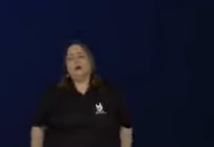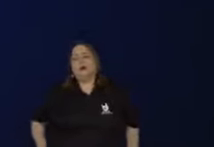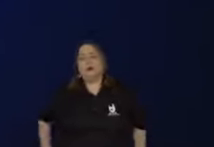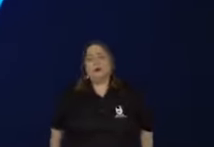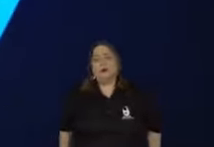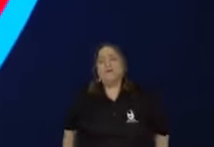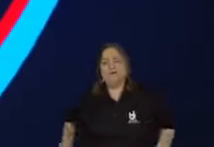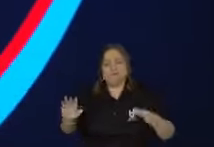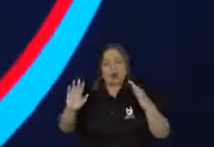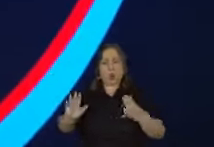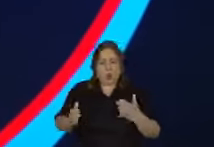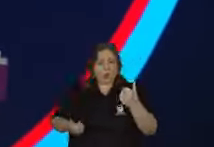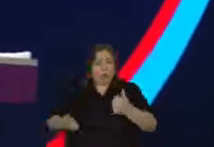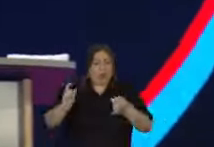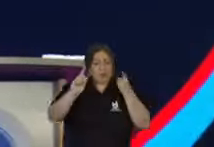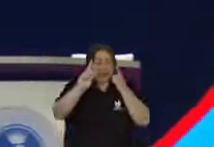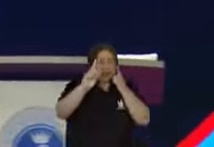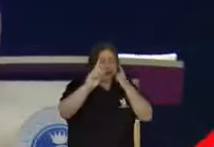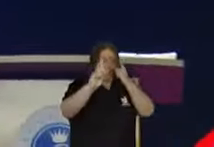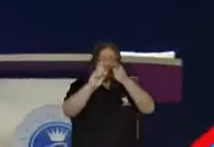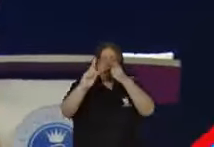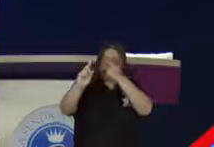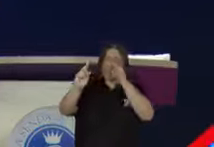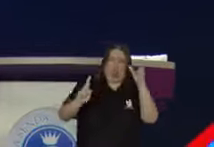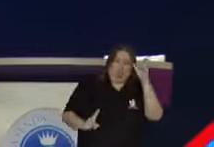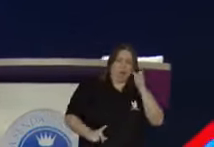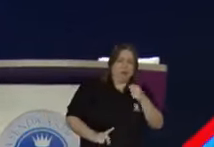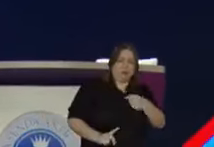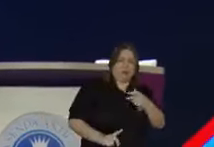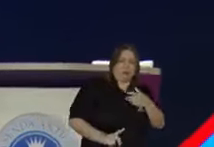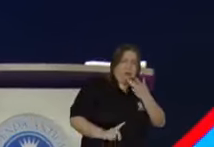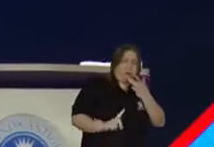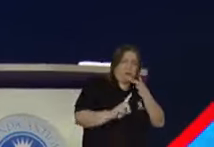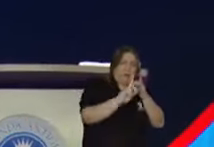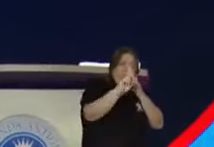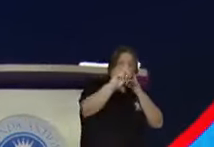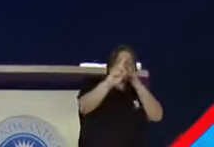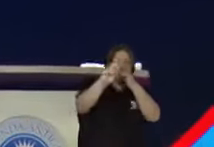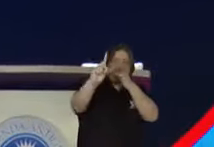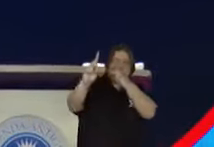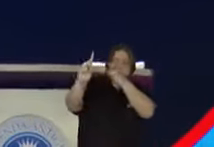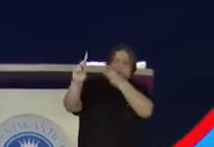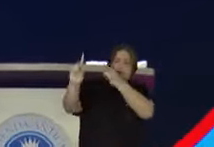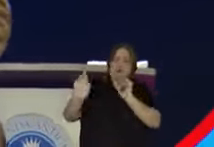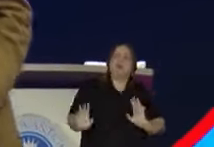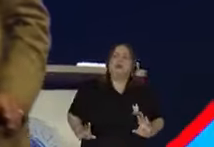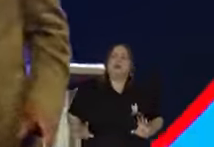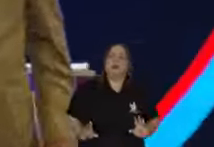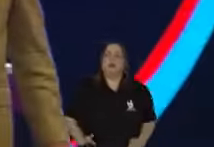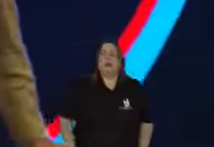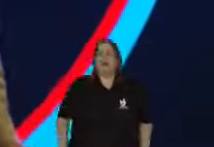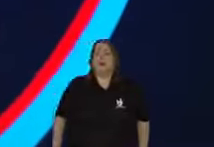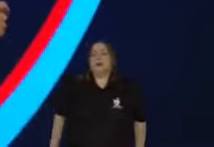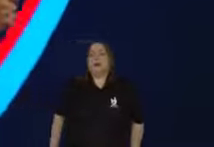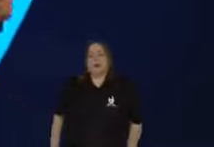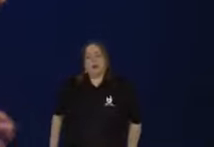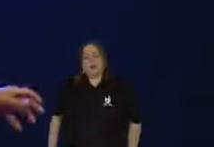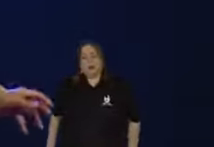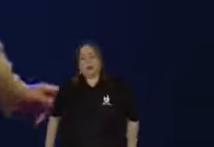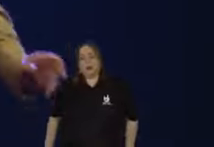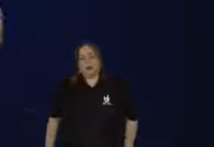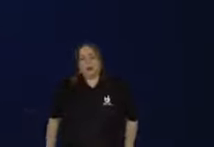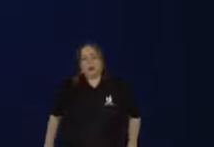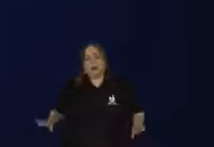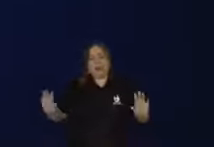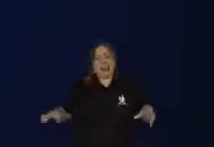La estrategia preferida del enemigo, escúcheme, la finalidad, quiero decir, del enemigo, al